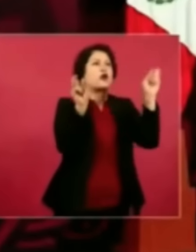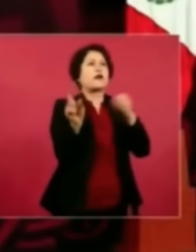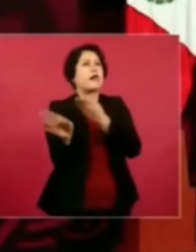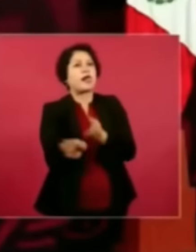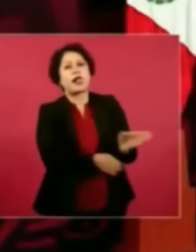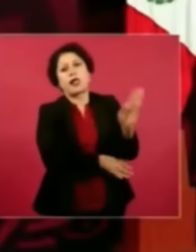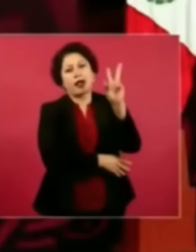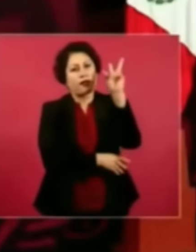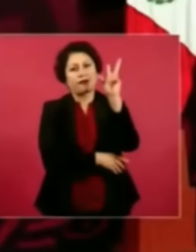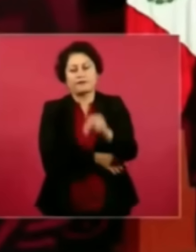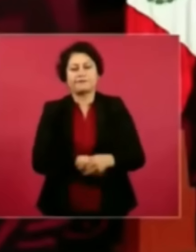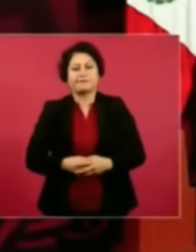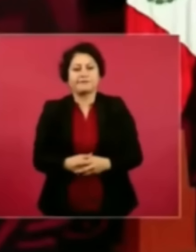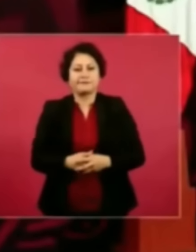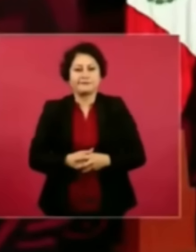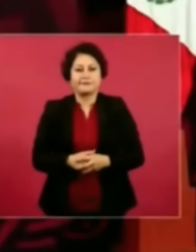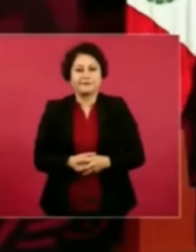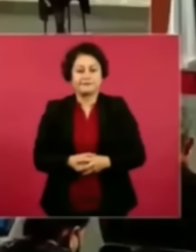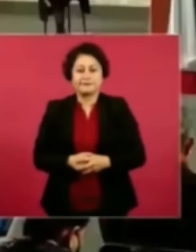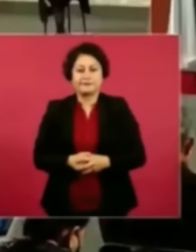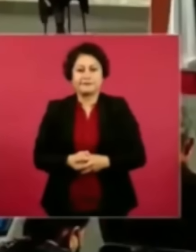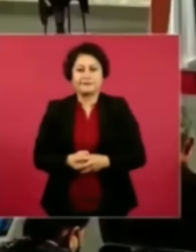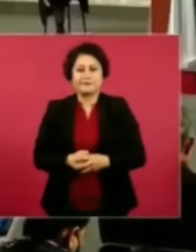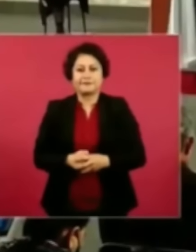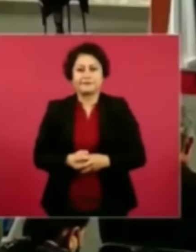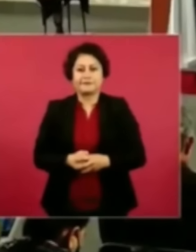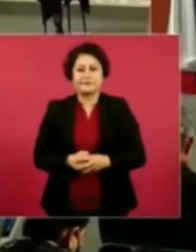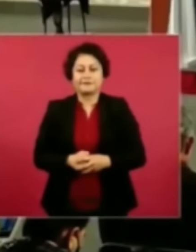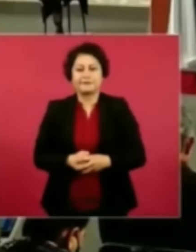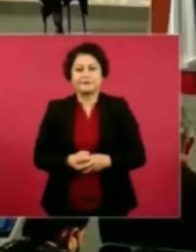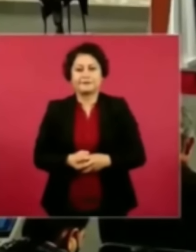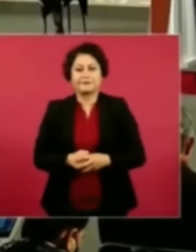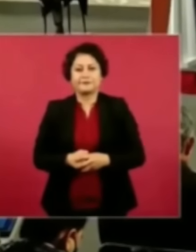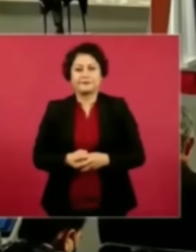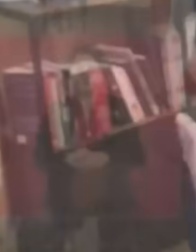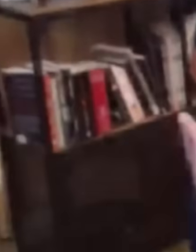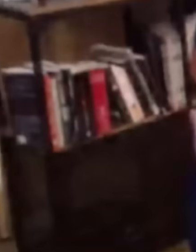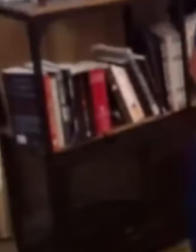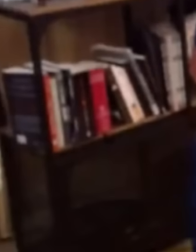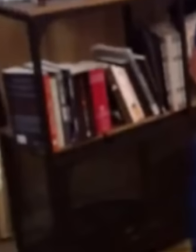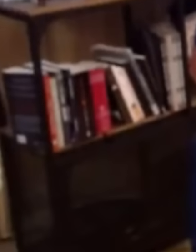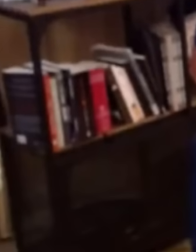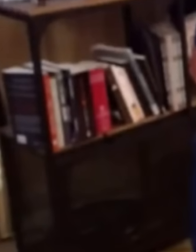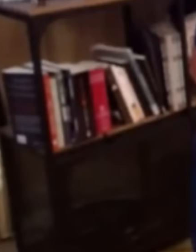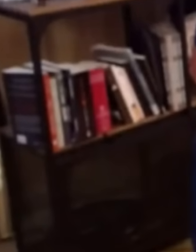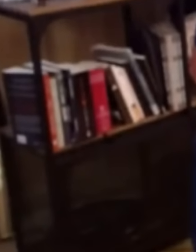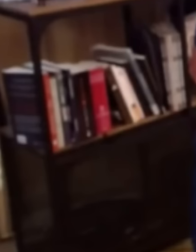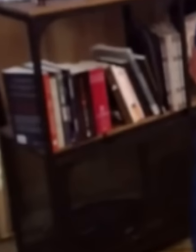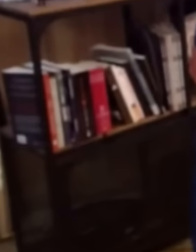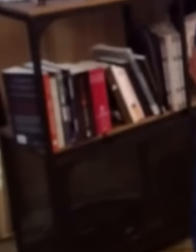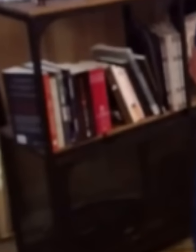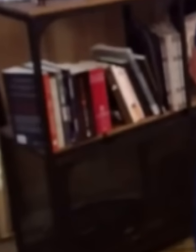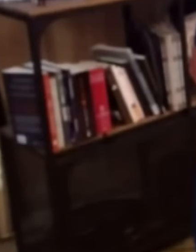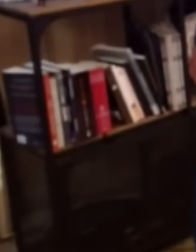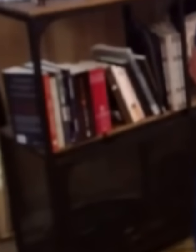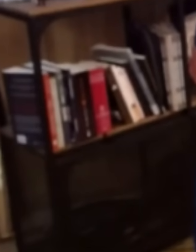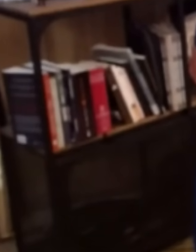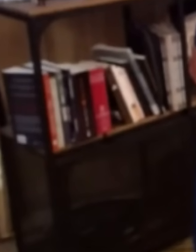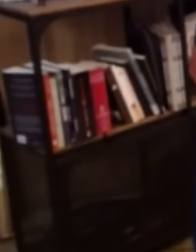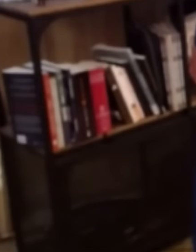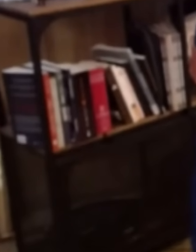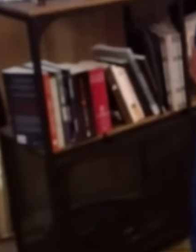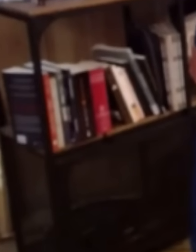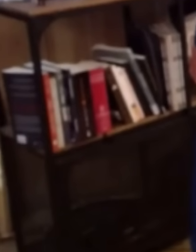¡Órale! También se ve claramente esa desesperación, esa... Yo siempre he